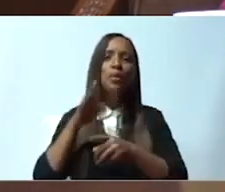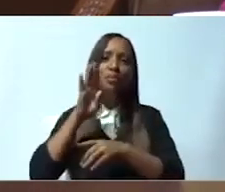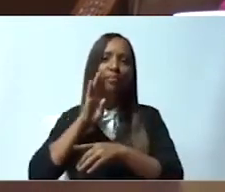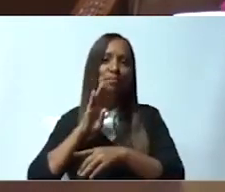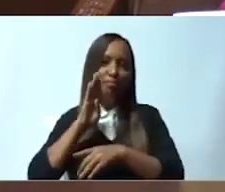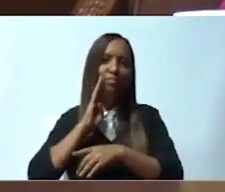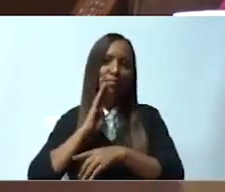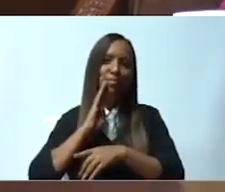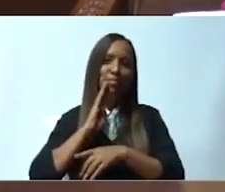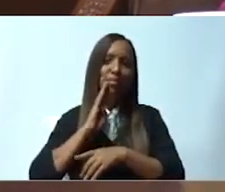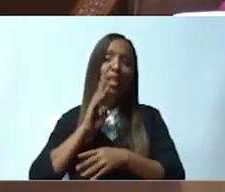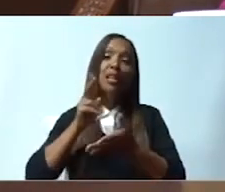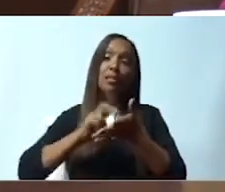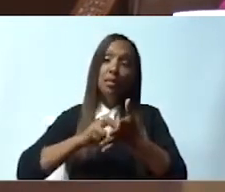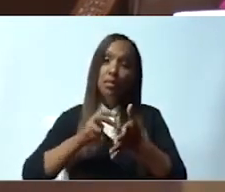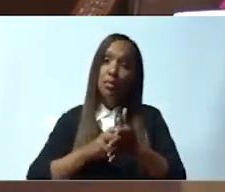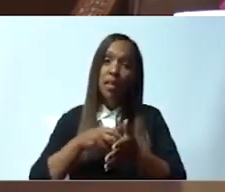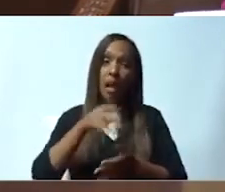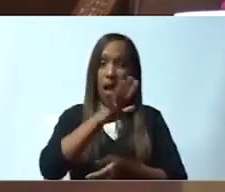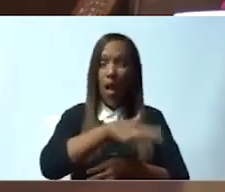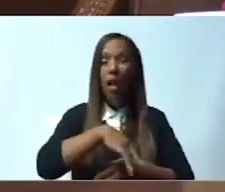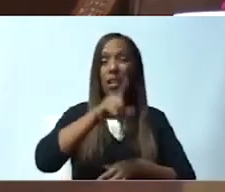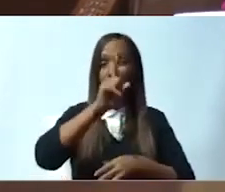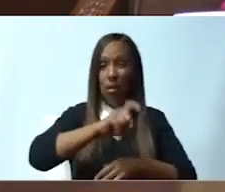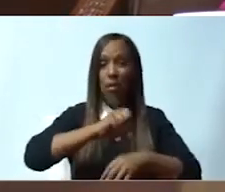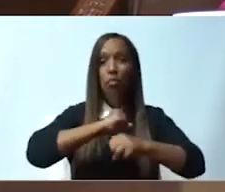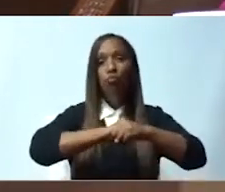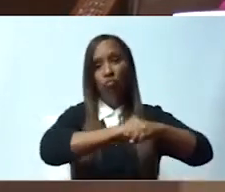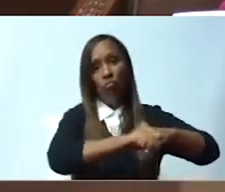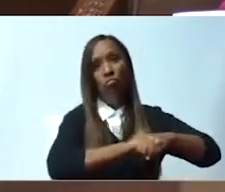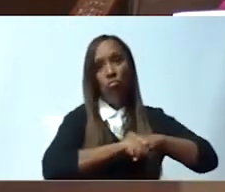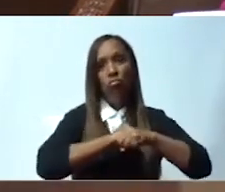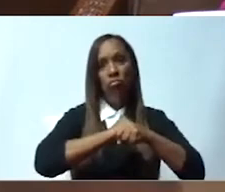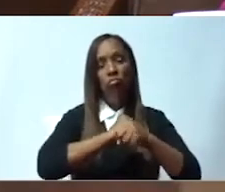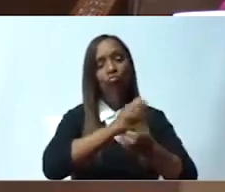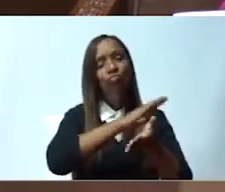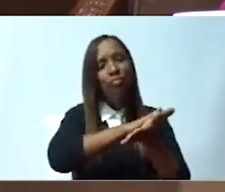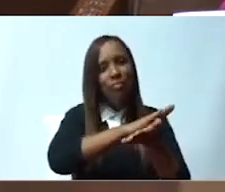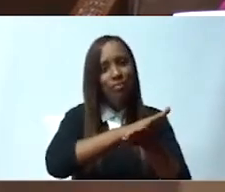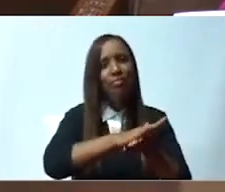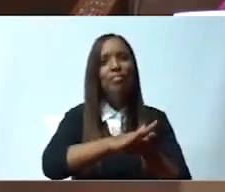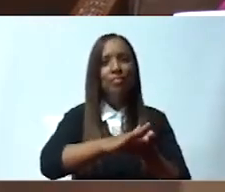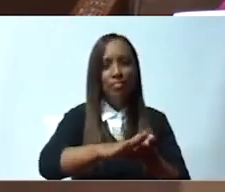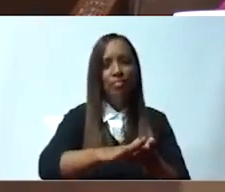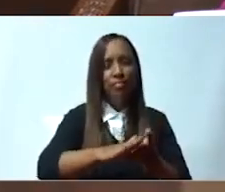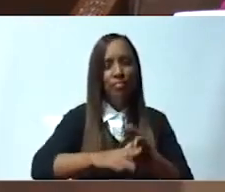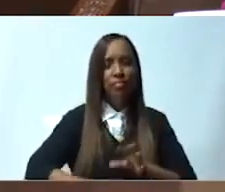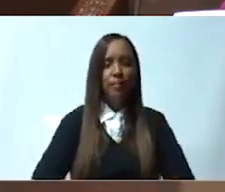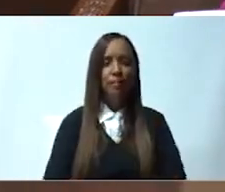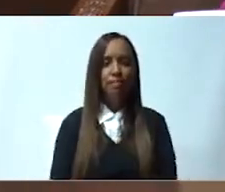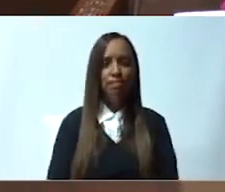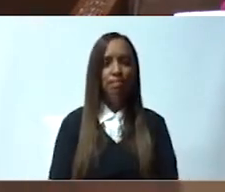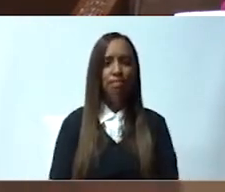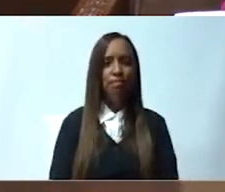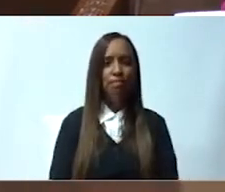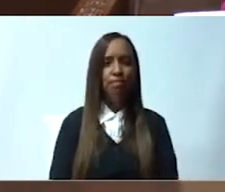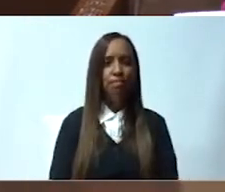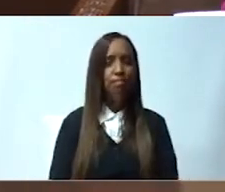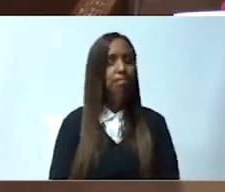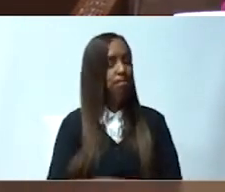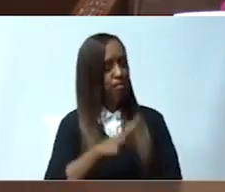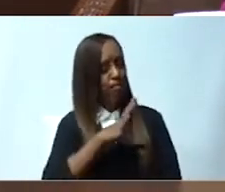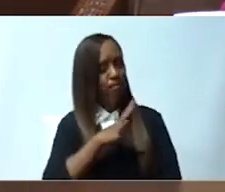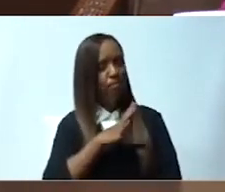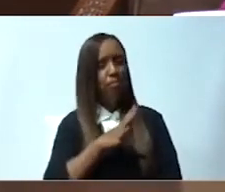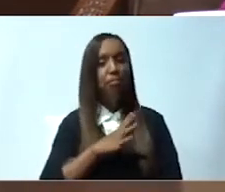acuerdo y las señoras diputadas que estén de acuerdo, por favor, exprésense pulsando sí. Si no está de acuerdo,